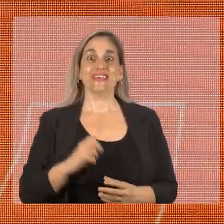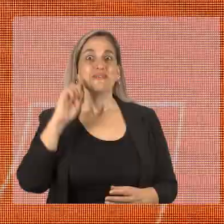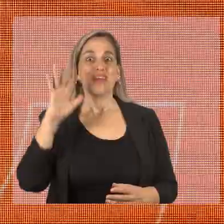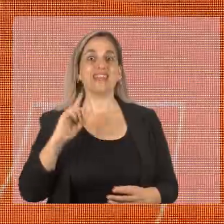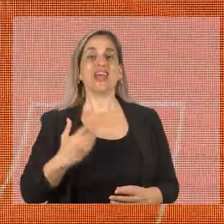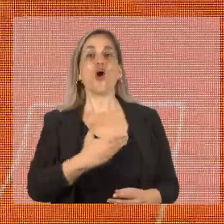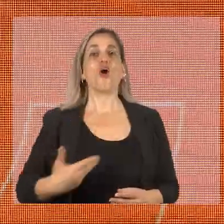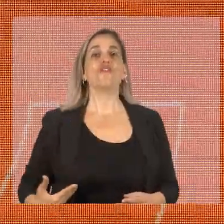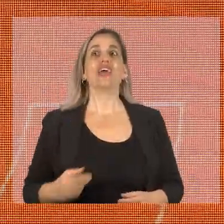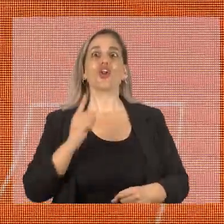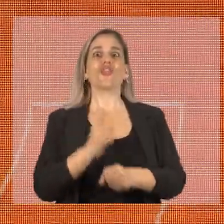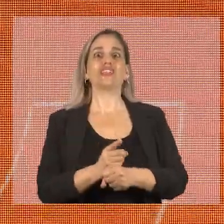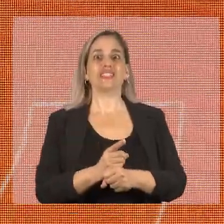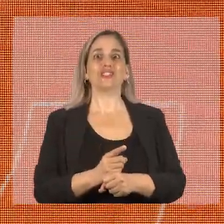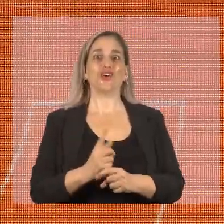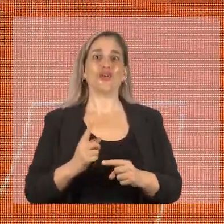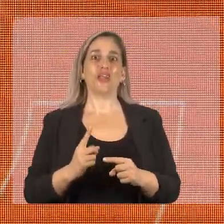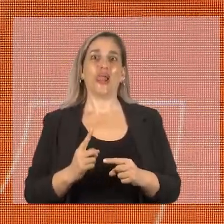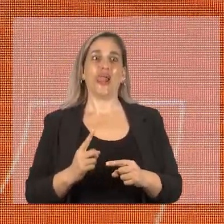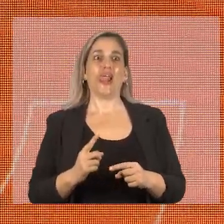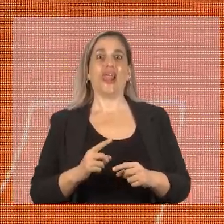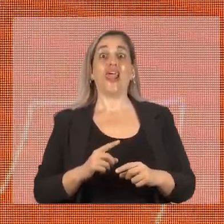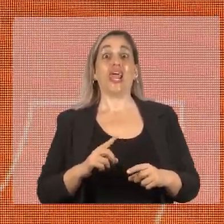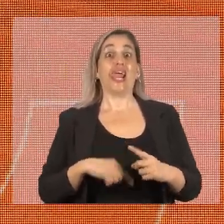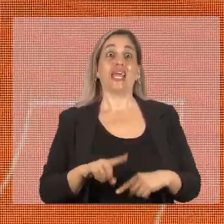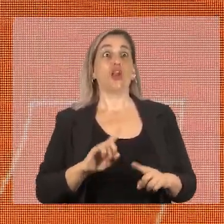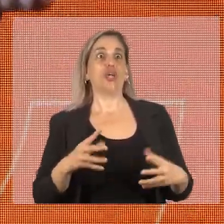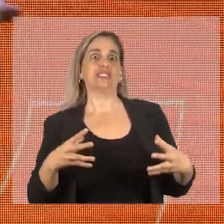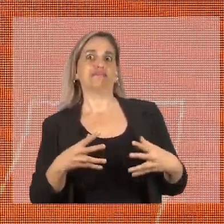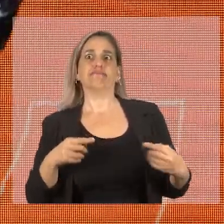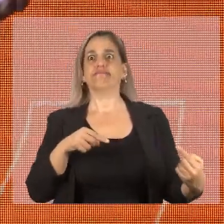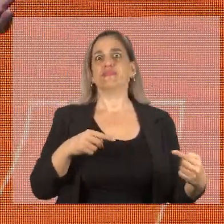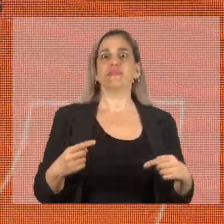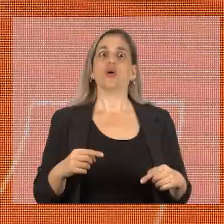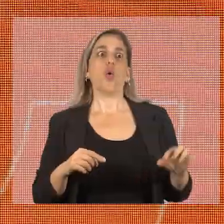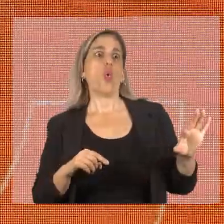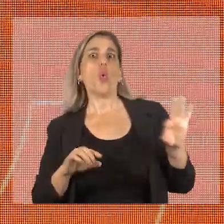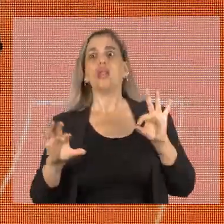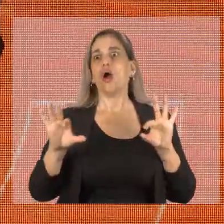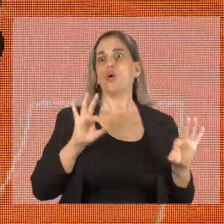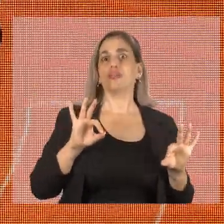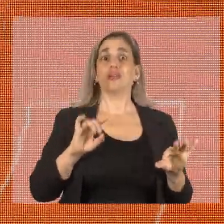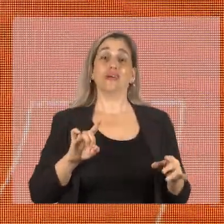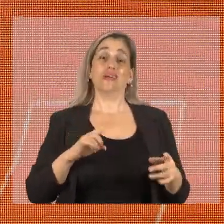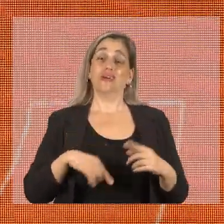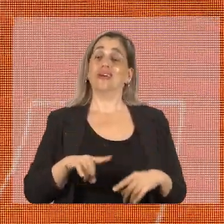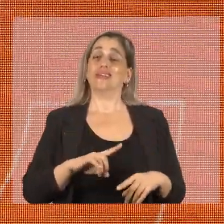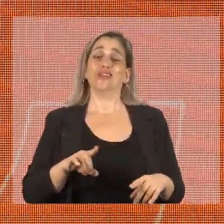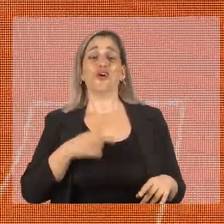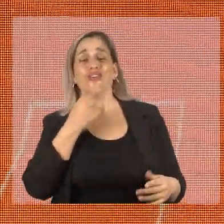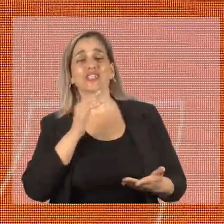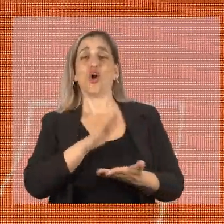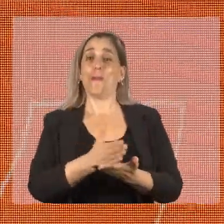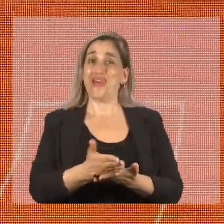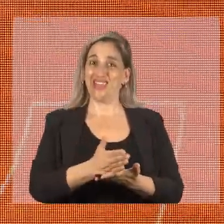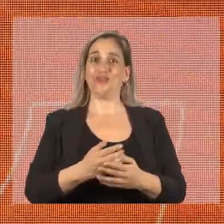Bueno, un gobernante tiene que tomar decisiones, de nuevo, que no son blancas o negras, sino sería un bollo, que son gris más